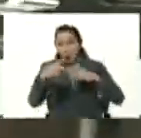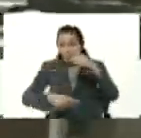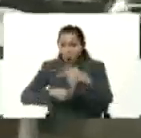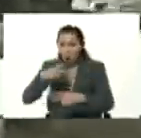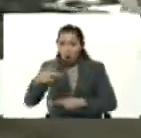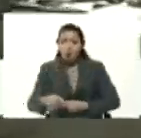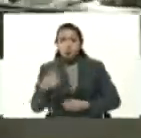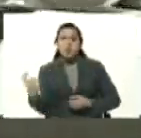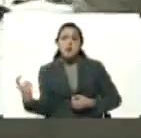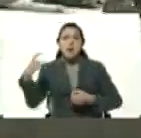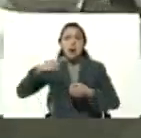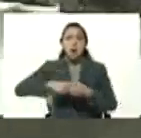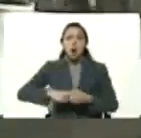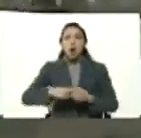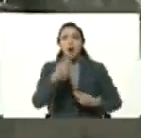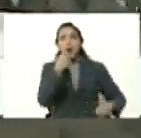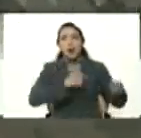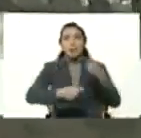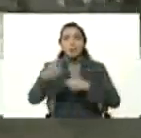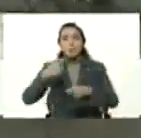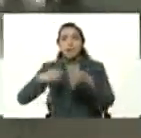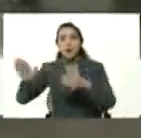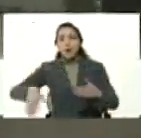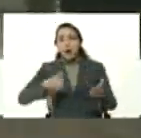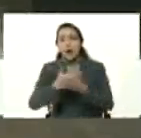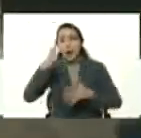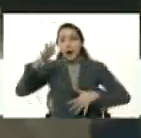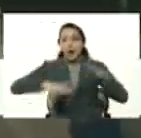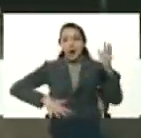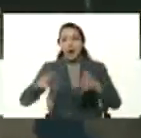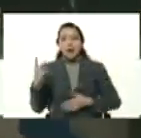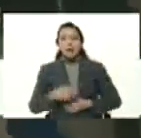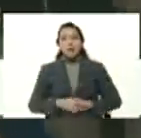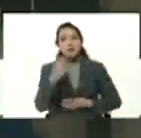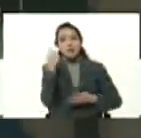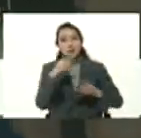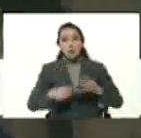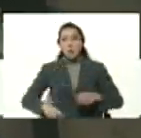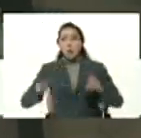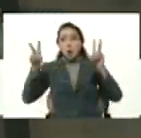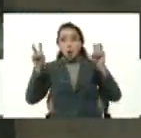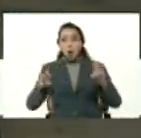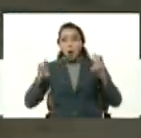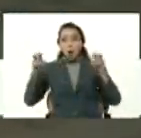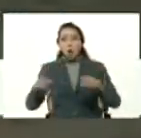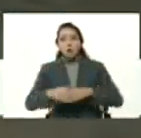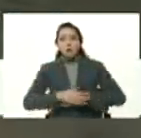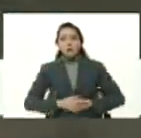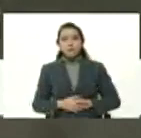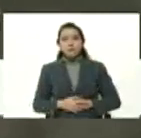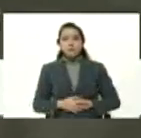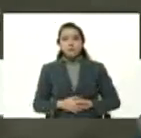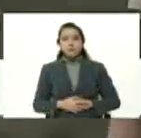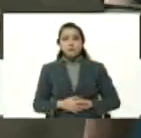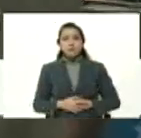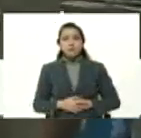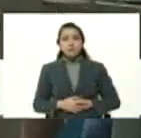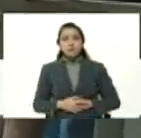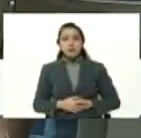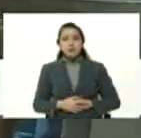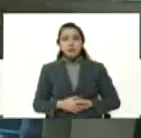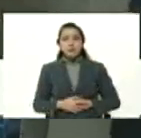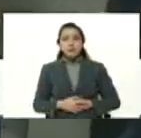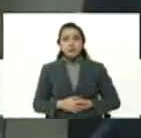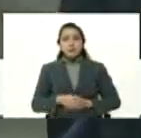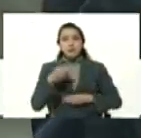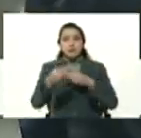se incorporará al mercado más de 15 productos nuevos, y para eso le damos a darle el lucho de palabra al ingeniero Arturo Ramírez para que